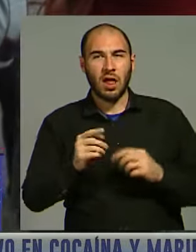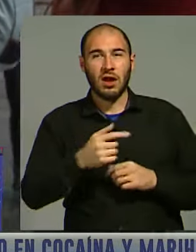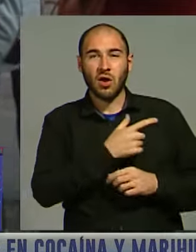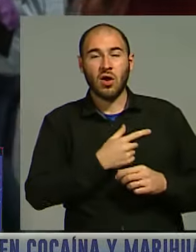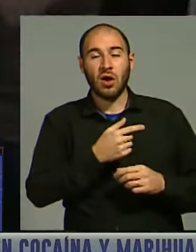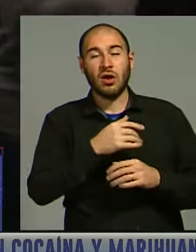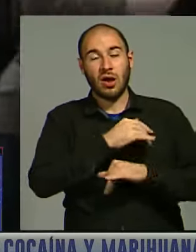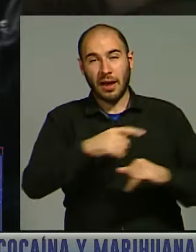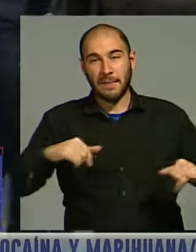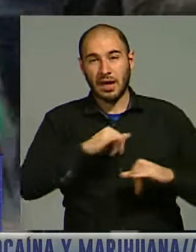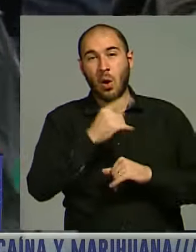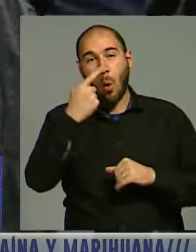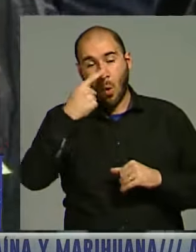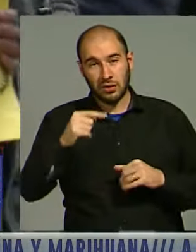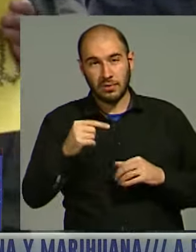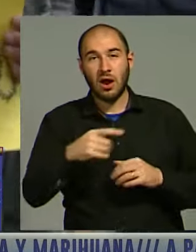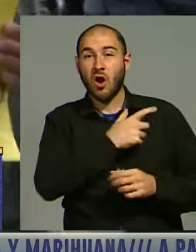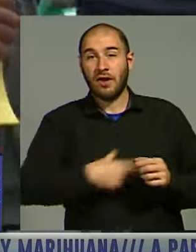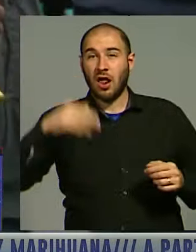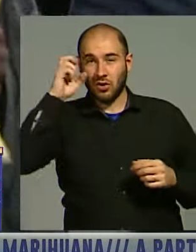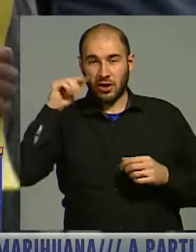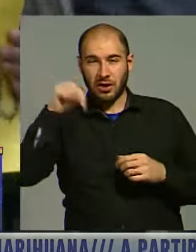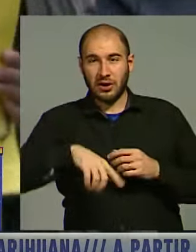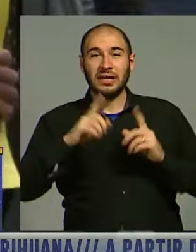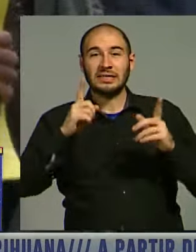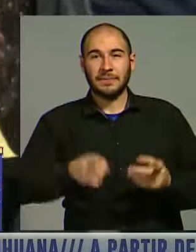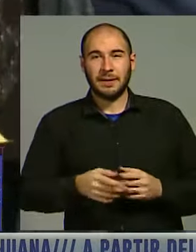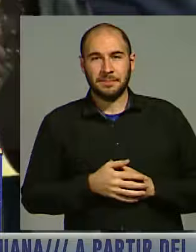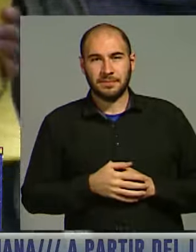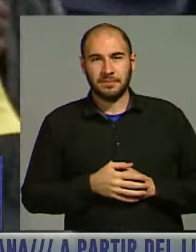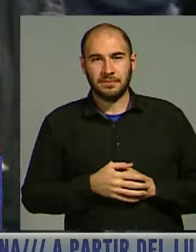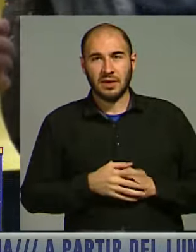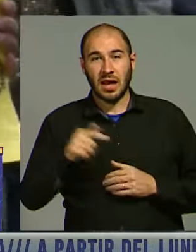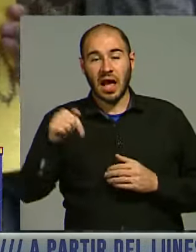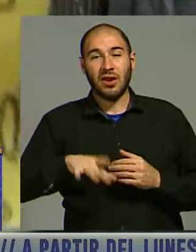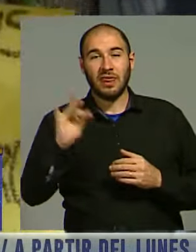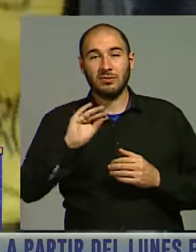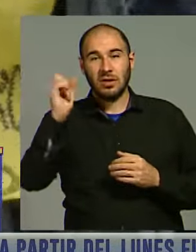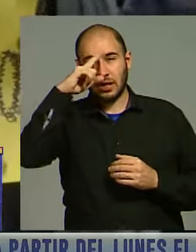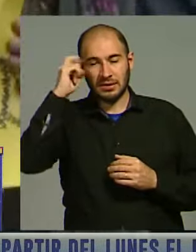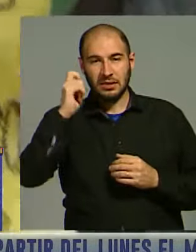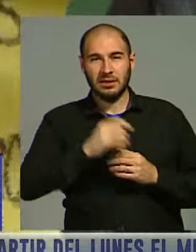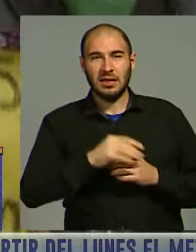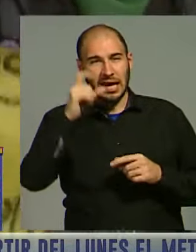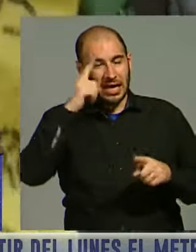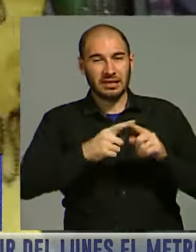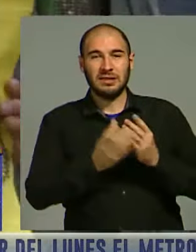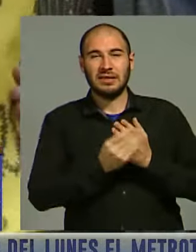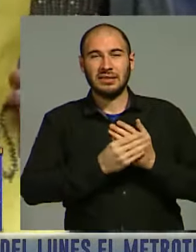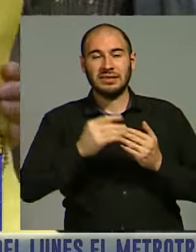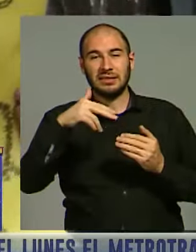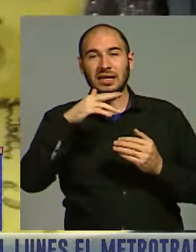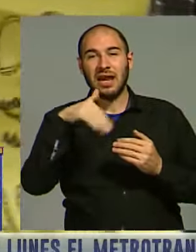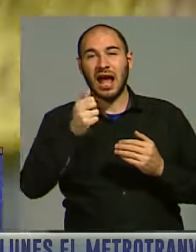campaña electoral el actual gobernador Alfredo Cornejo, como también la actual diputada nacional y ex ministra de Salud